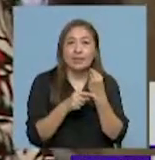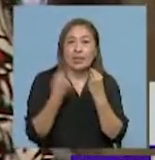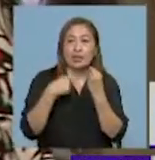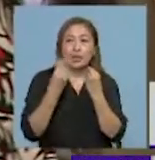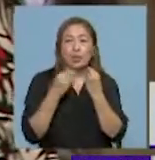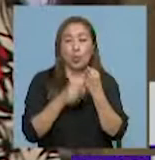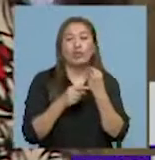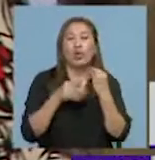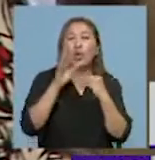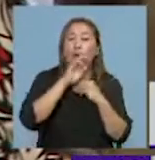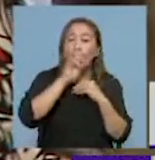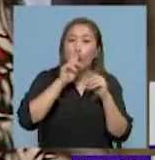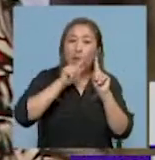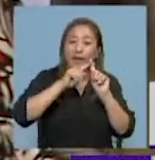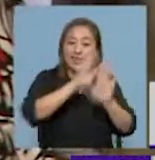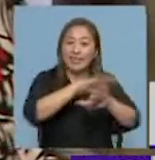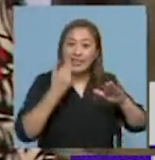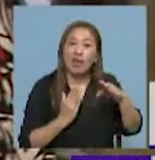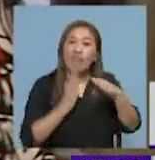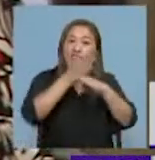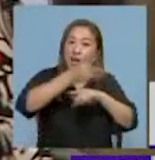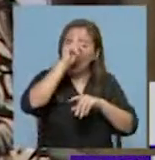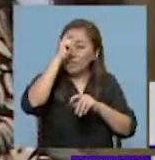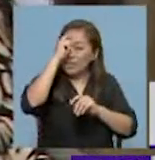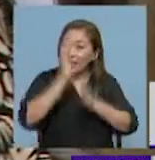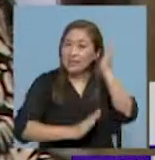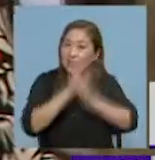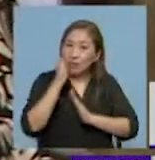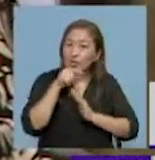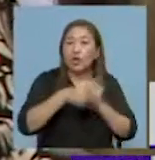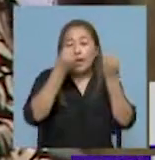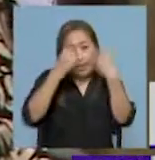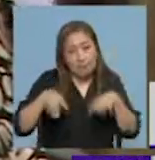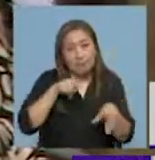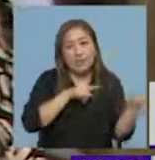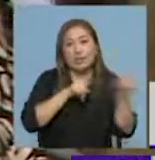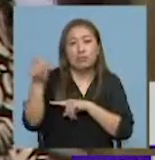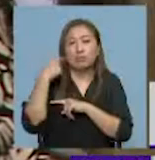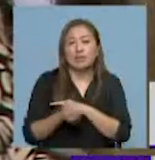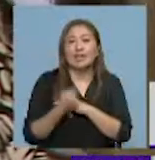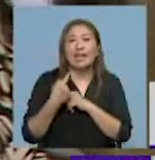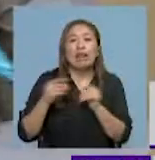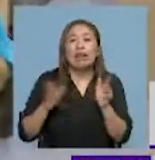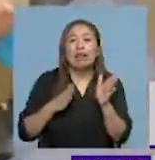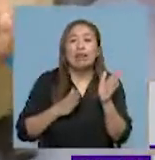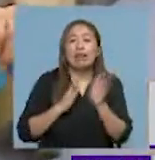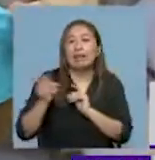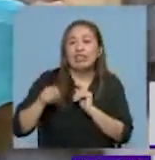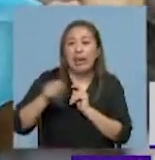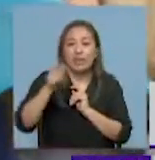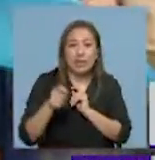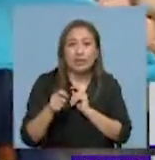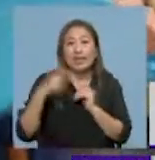la niña ingresa al hospital de san pedro de jujuy 6 se activa el protocolo el activar el protocolo es darle aviso al fiscal